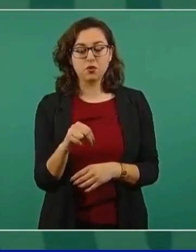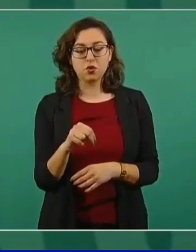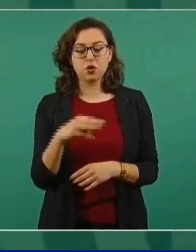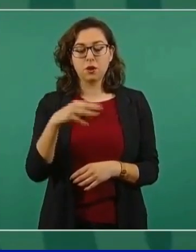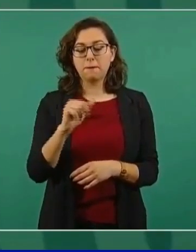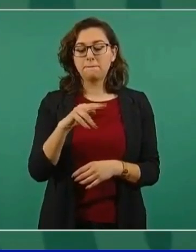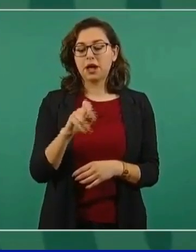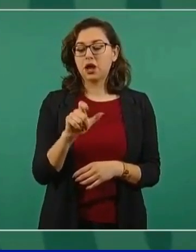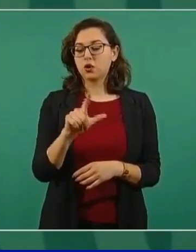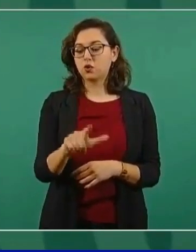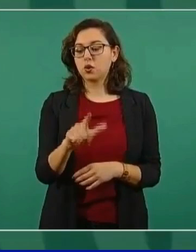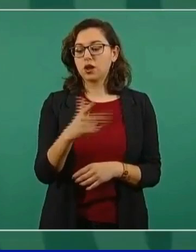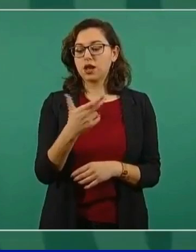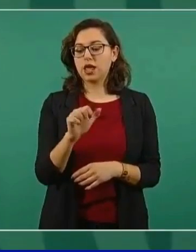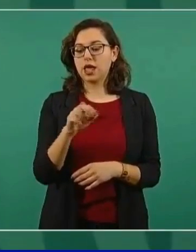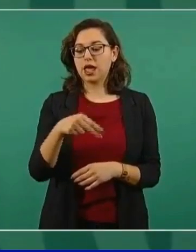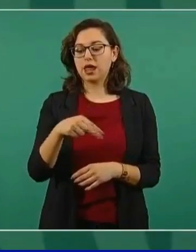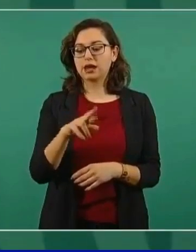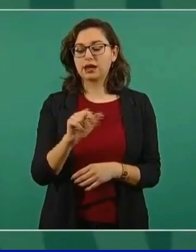Manuel Hernández Zamudio,